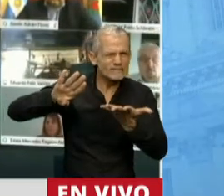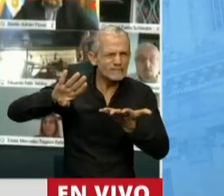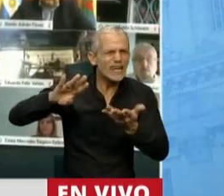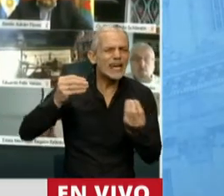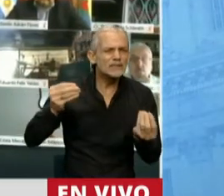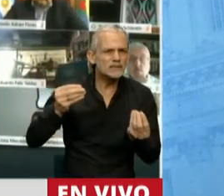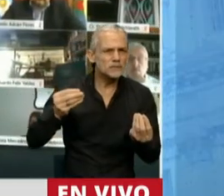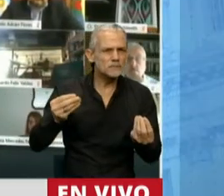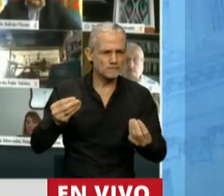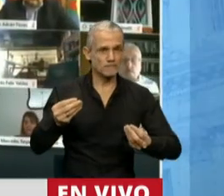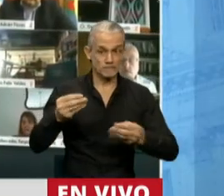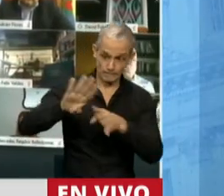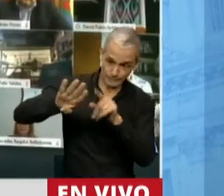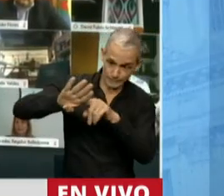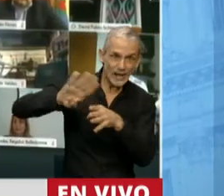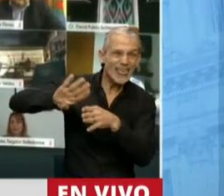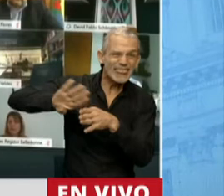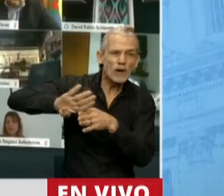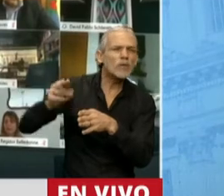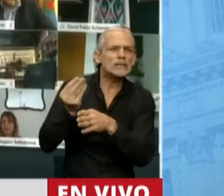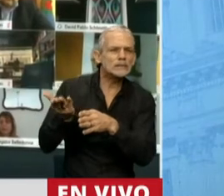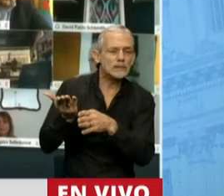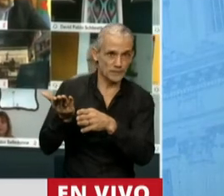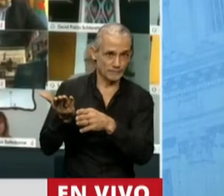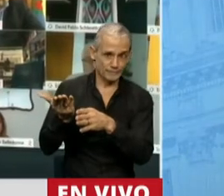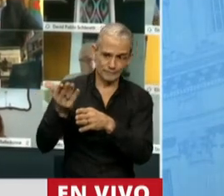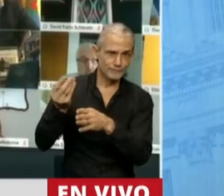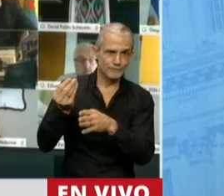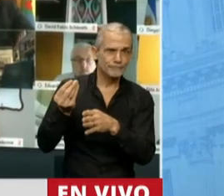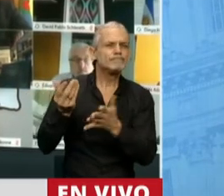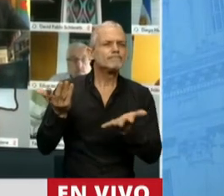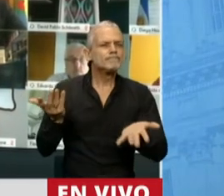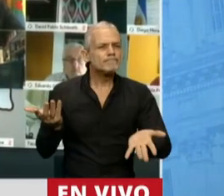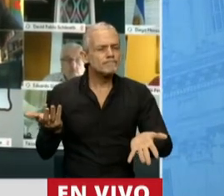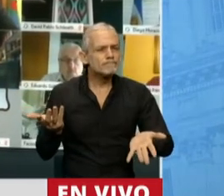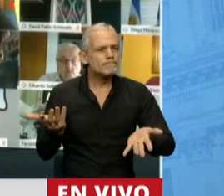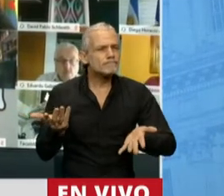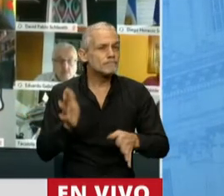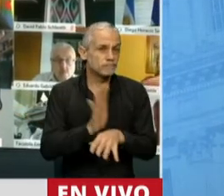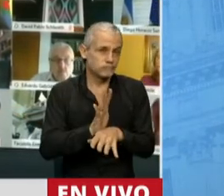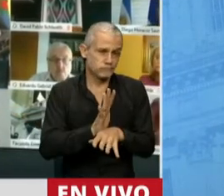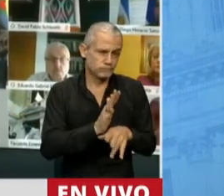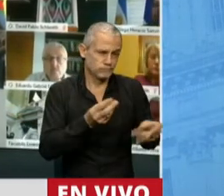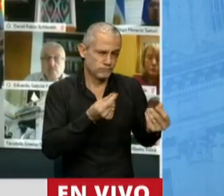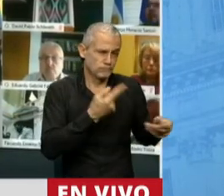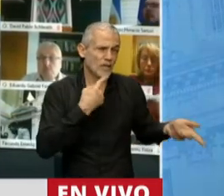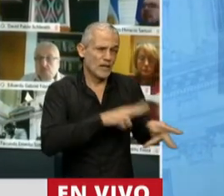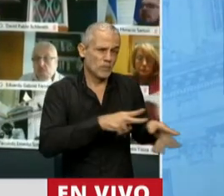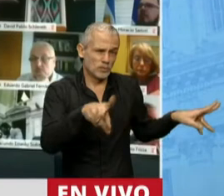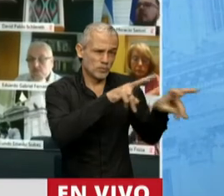país? La deuda de un país, señor presidente, no es otra cosa que déficits fiscales